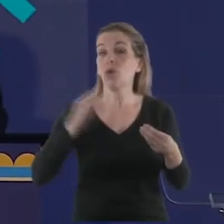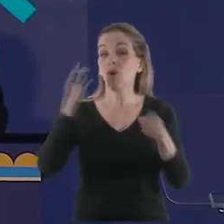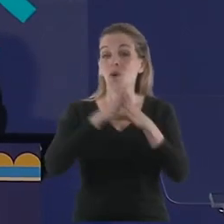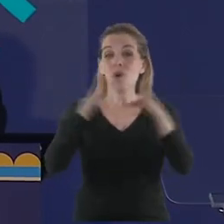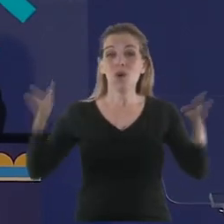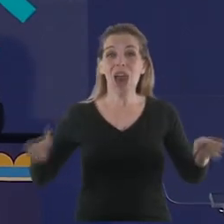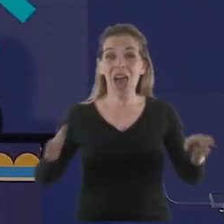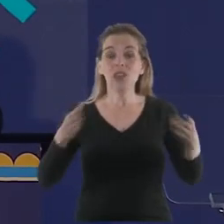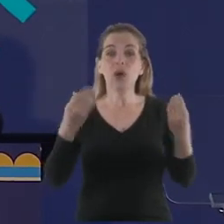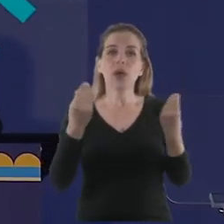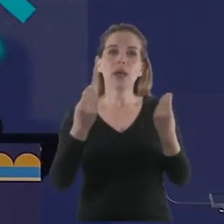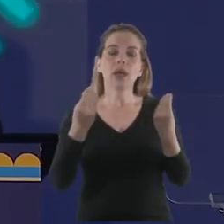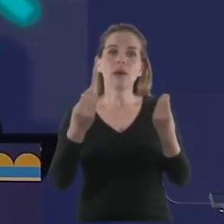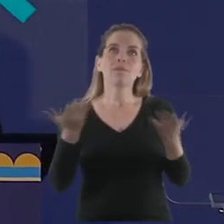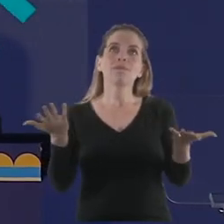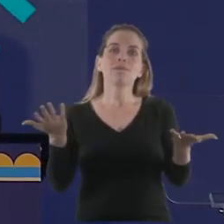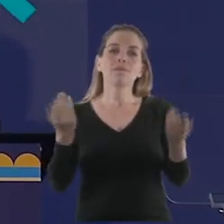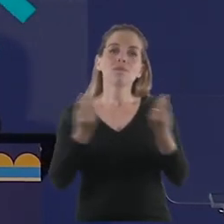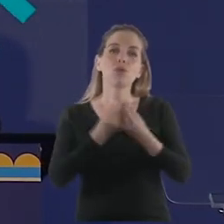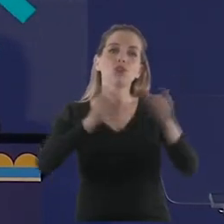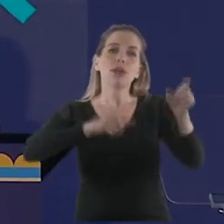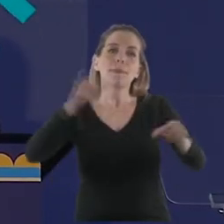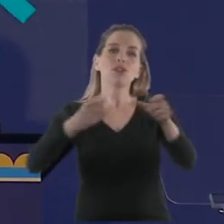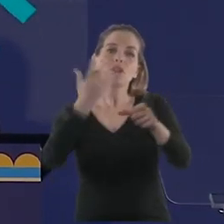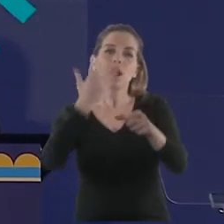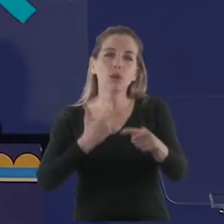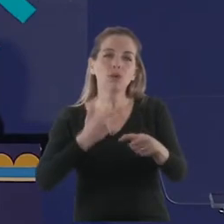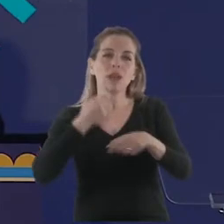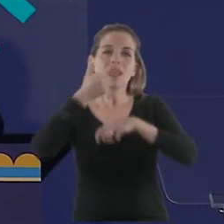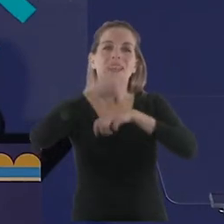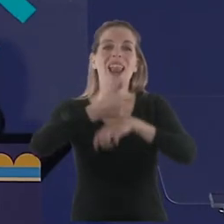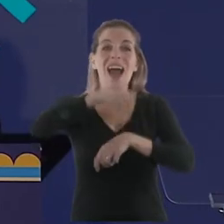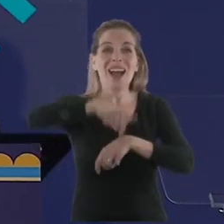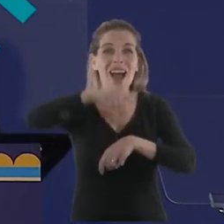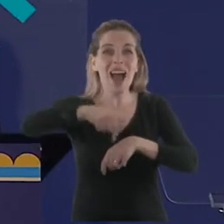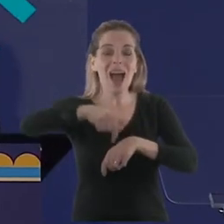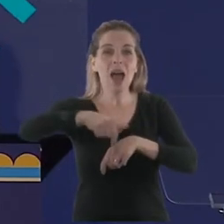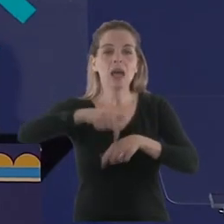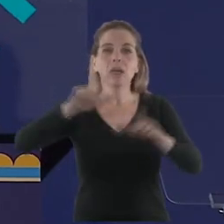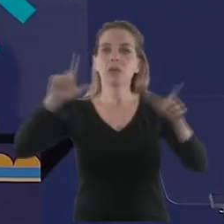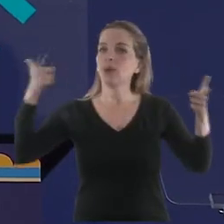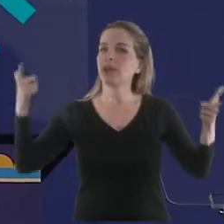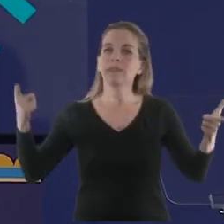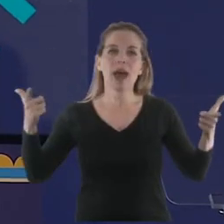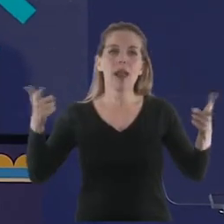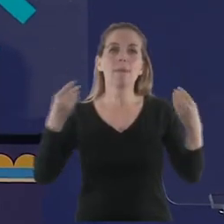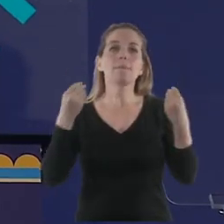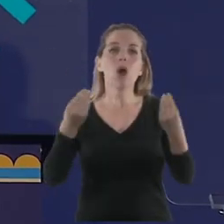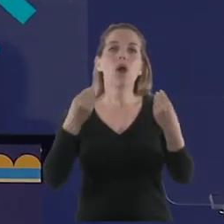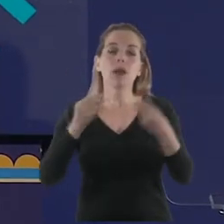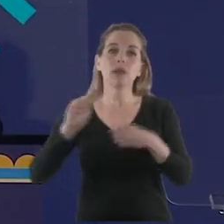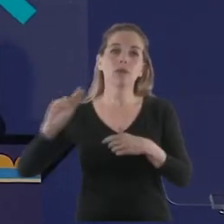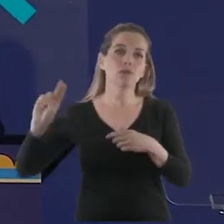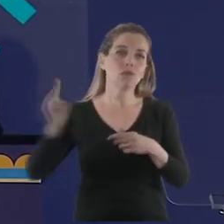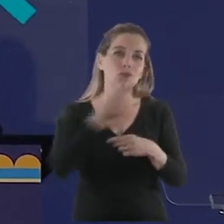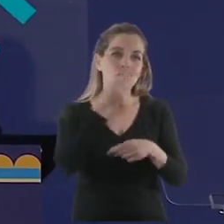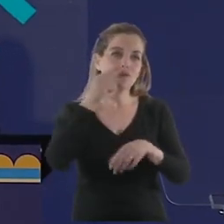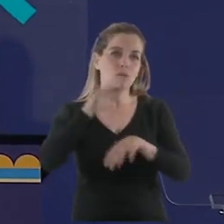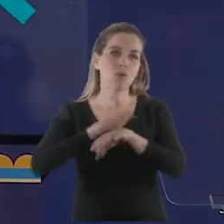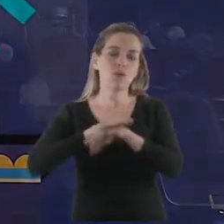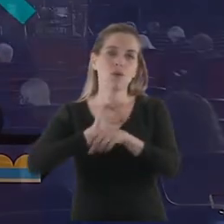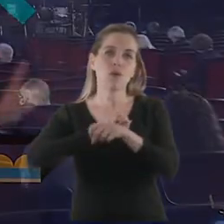quizás podría estar aquí no está porque lamentablemente falleció por el virus, por el COVID. Por